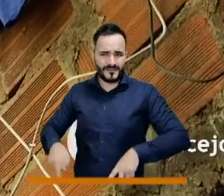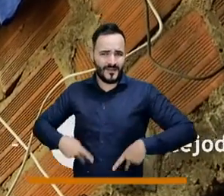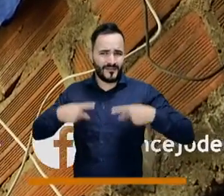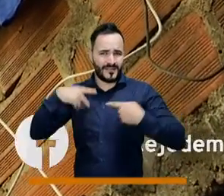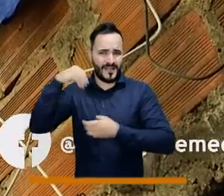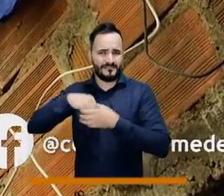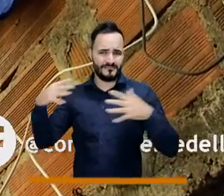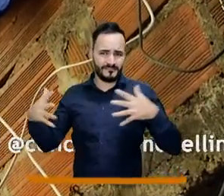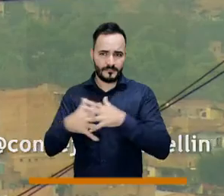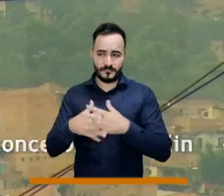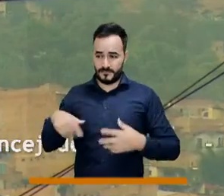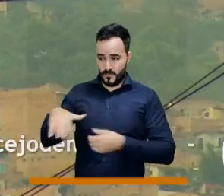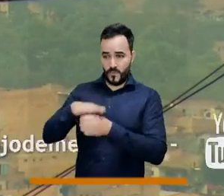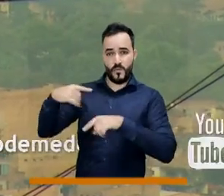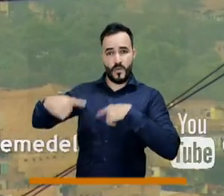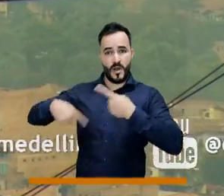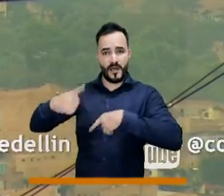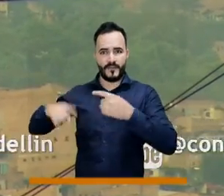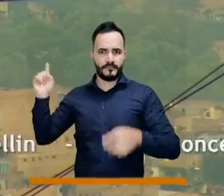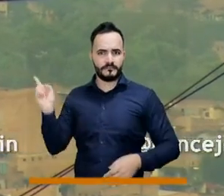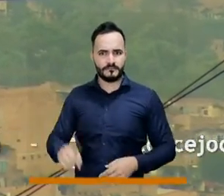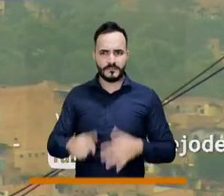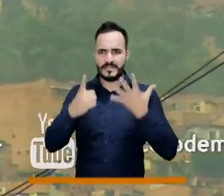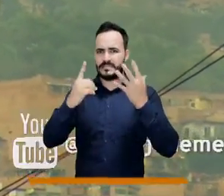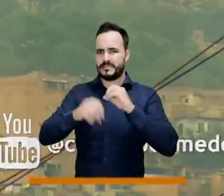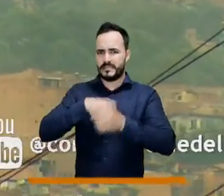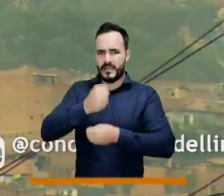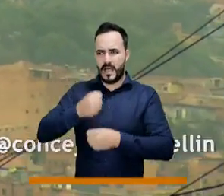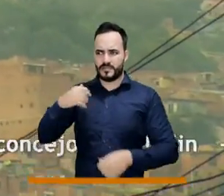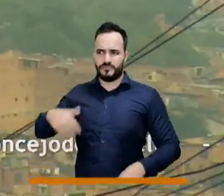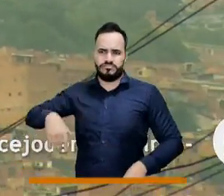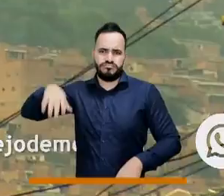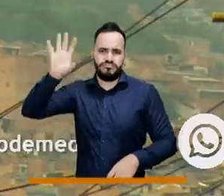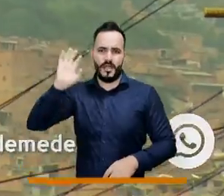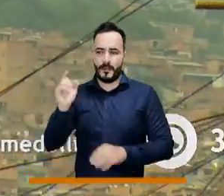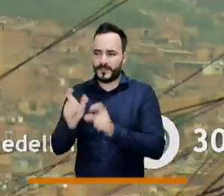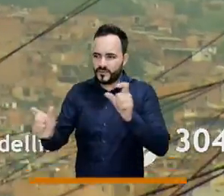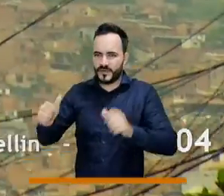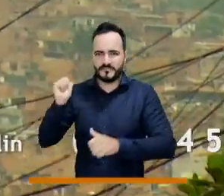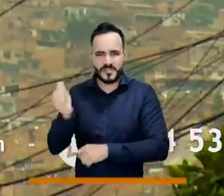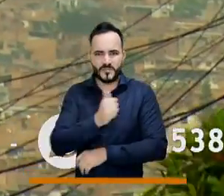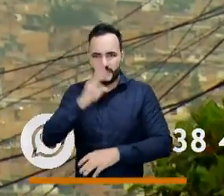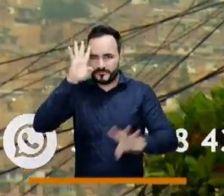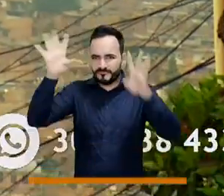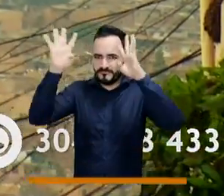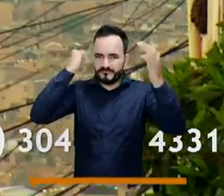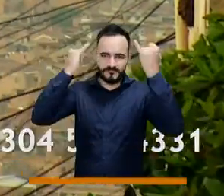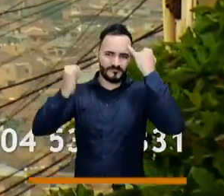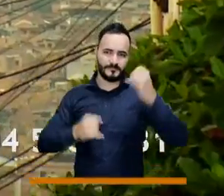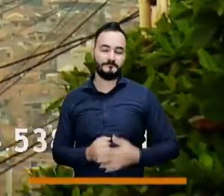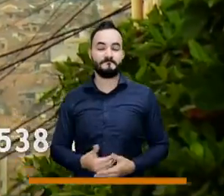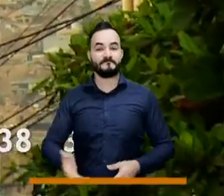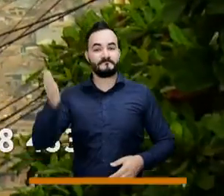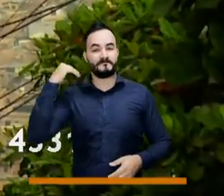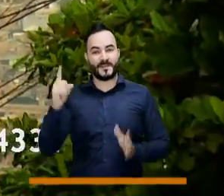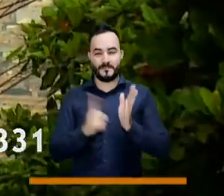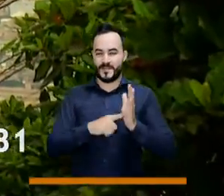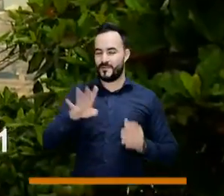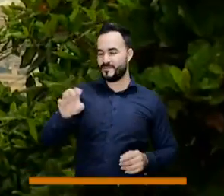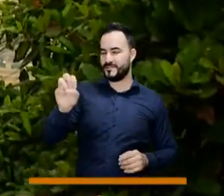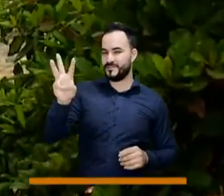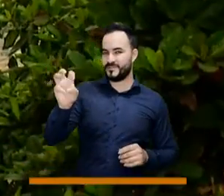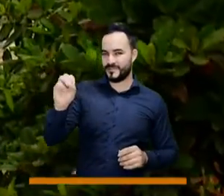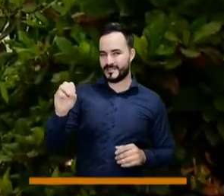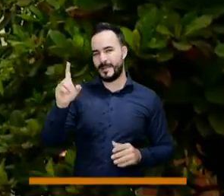que ya lleva. Moravia es un barrio que ya lleva más de 60 años construido por la misma gente, transformado por la misma gente. En los 80 y en los 90,